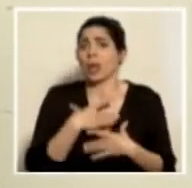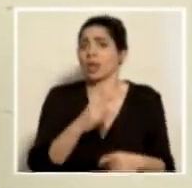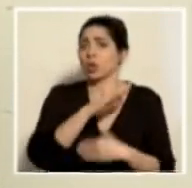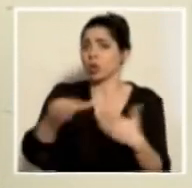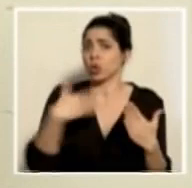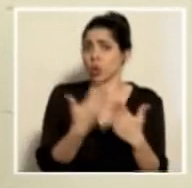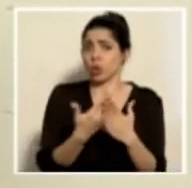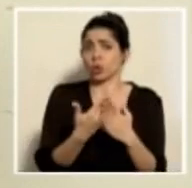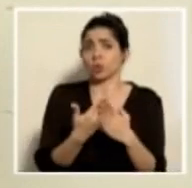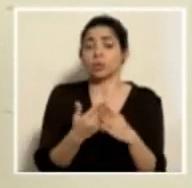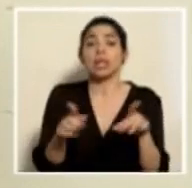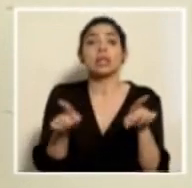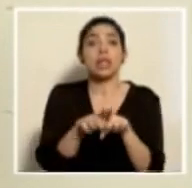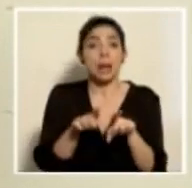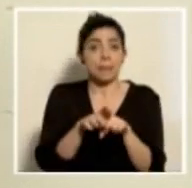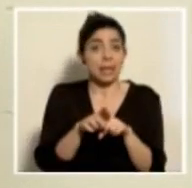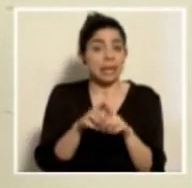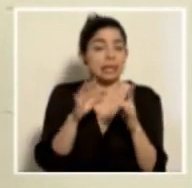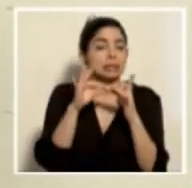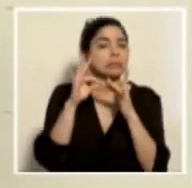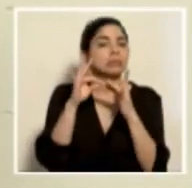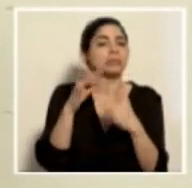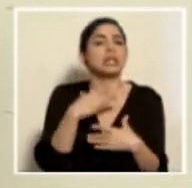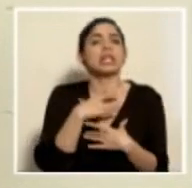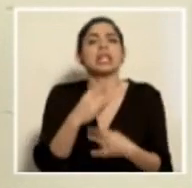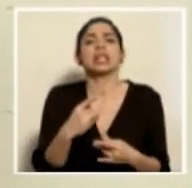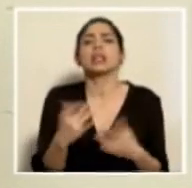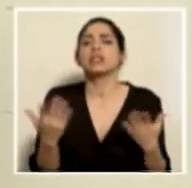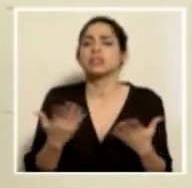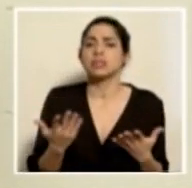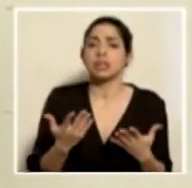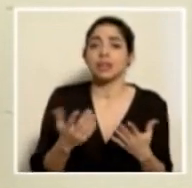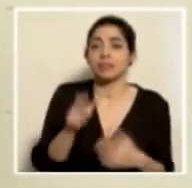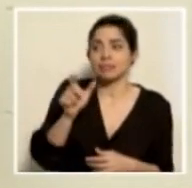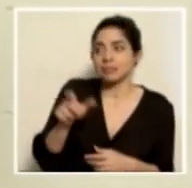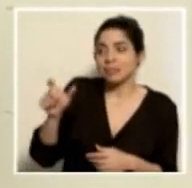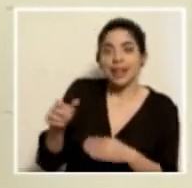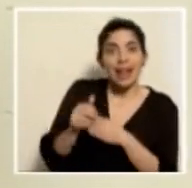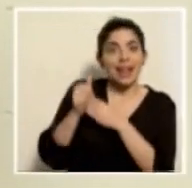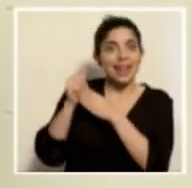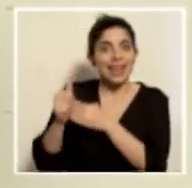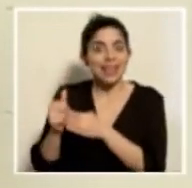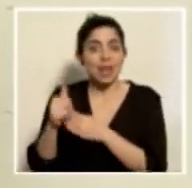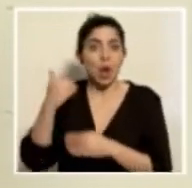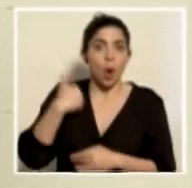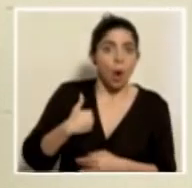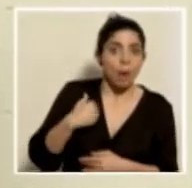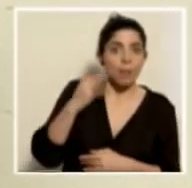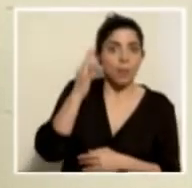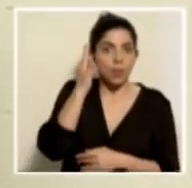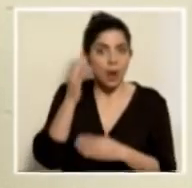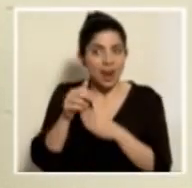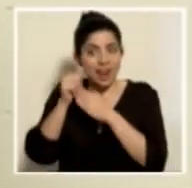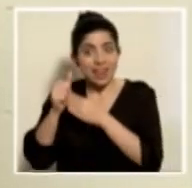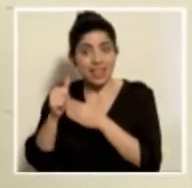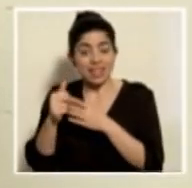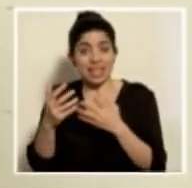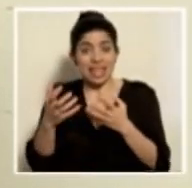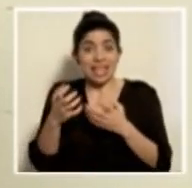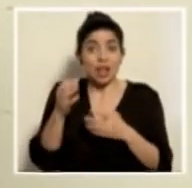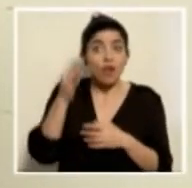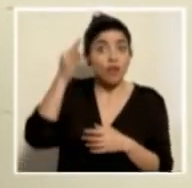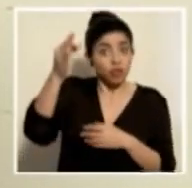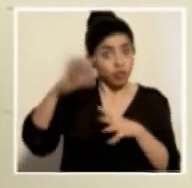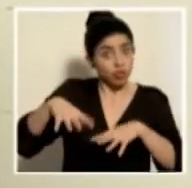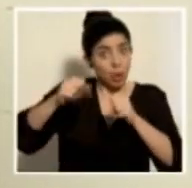Incluso está en el interés superior de aquellos líderes o lideresas o aquellas fuerzas que quieran gobernar el país